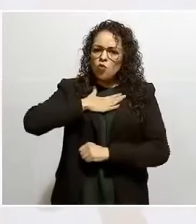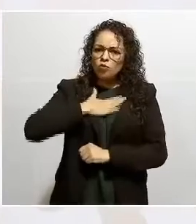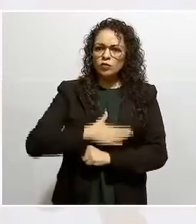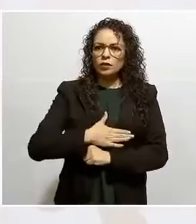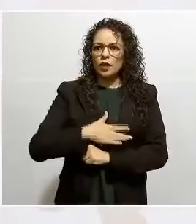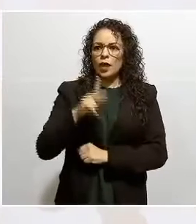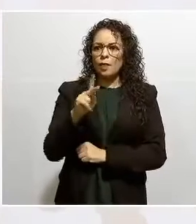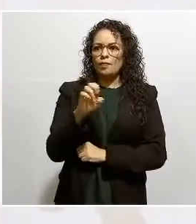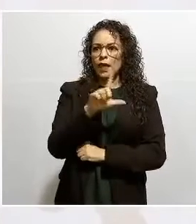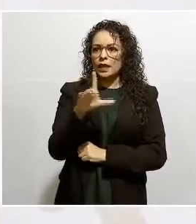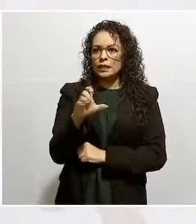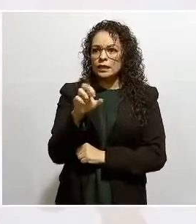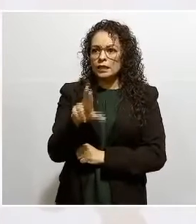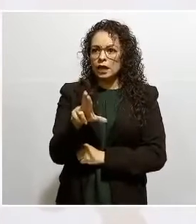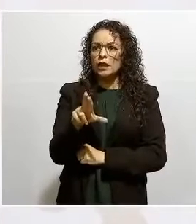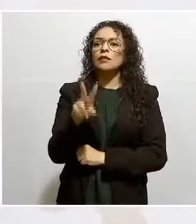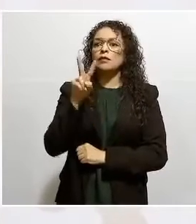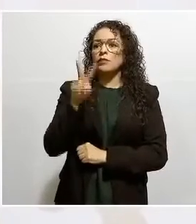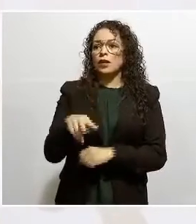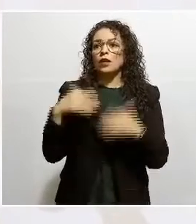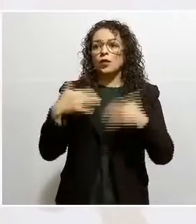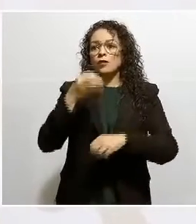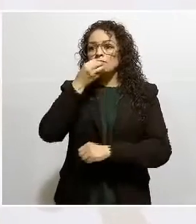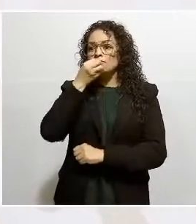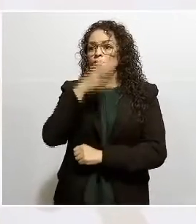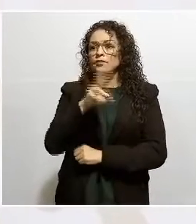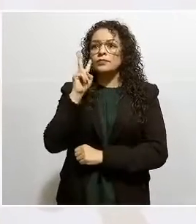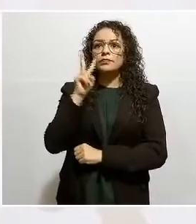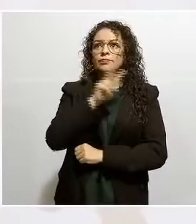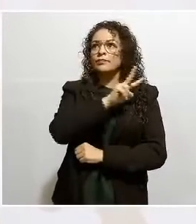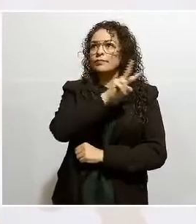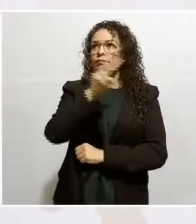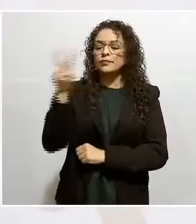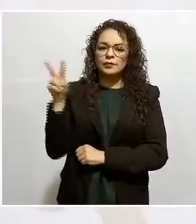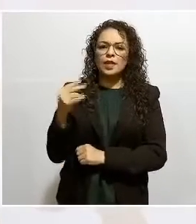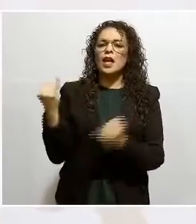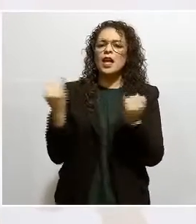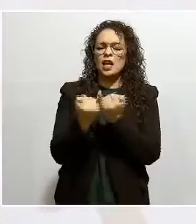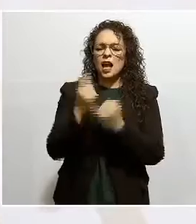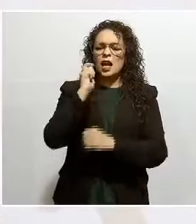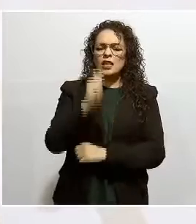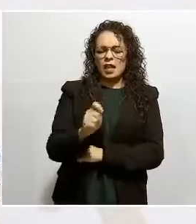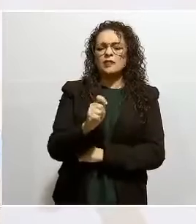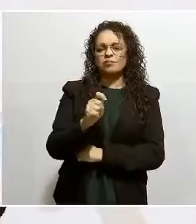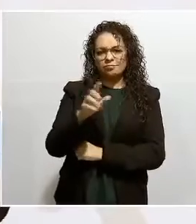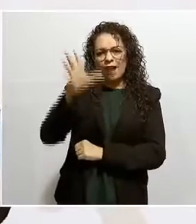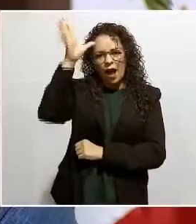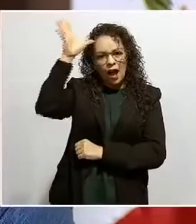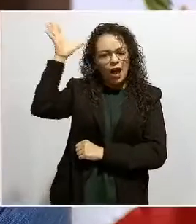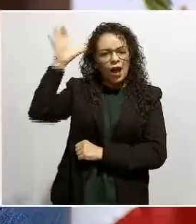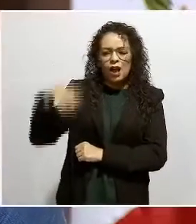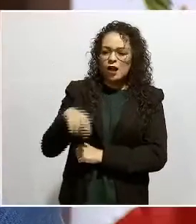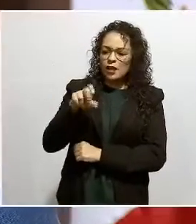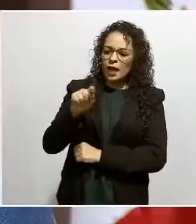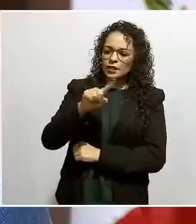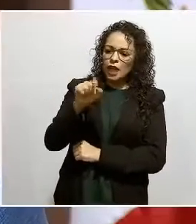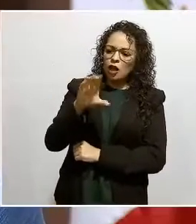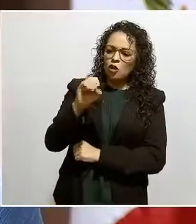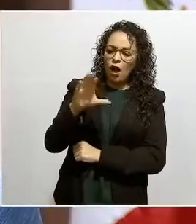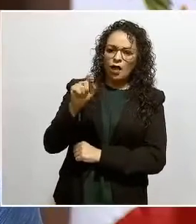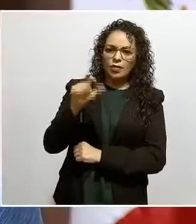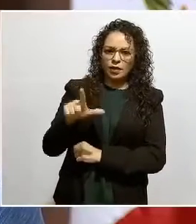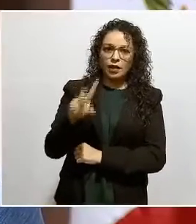arte de Orozco fue una hoguera prodigiosa en la que él se quemó como Quetzalcóatl. Esta colección posee también una gran sección